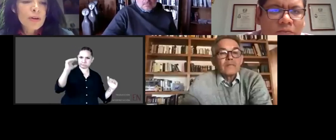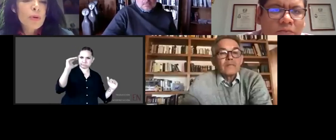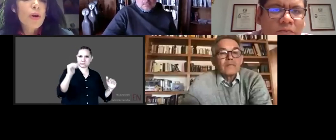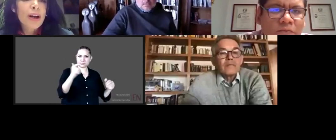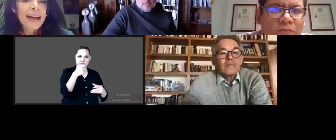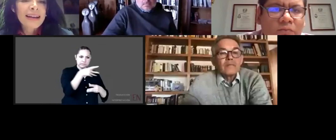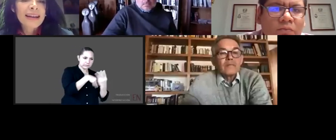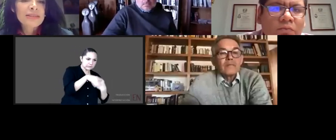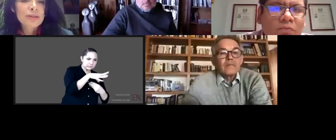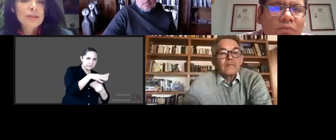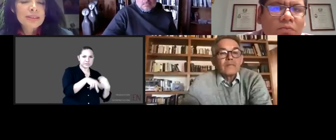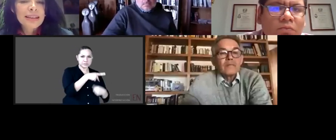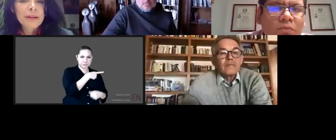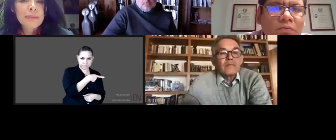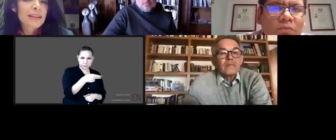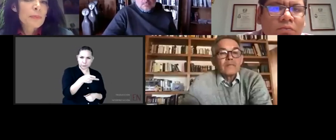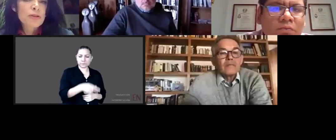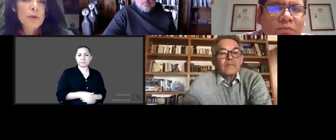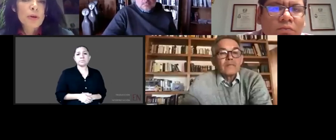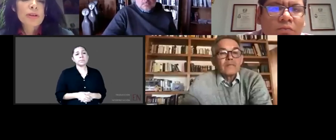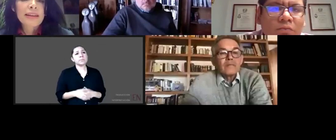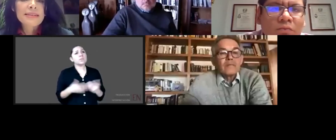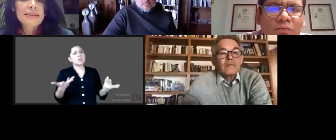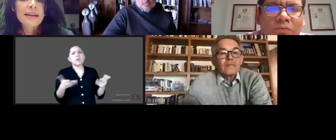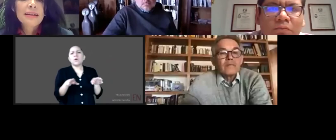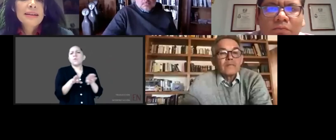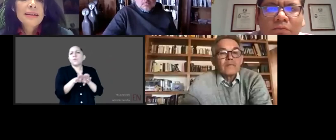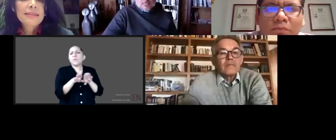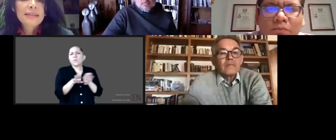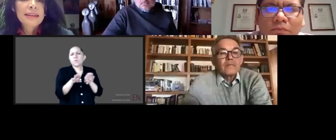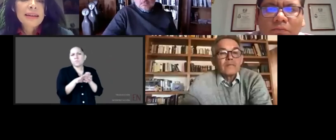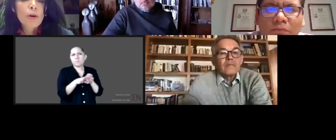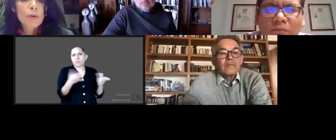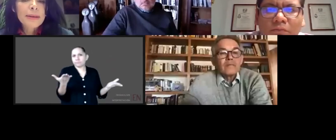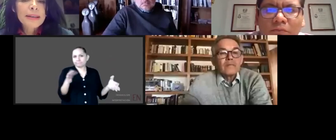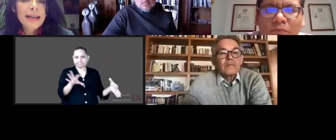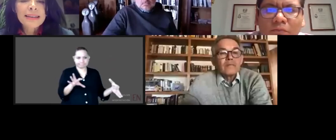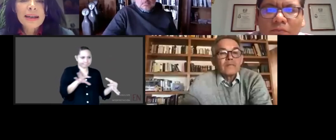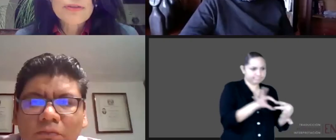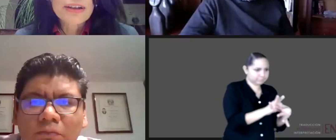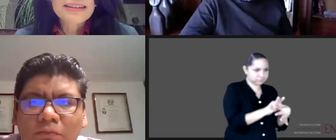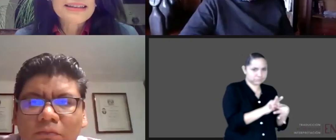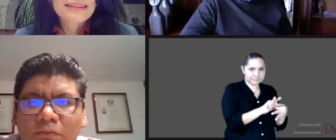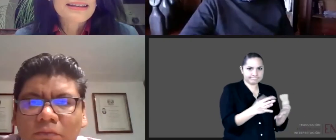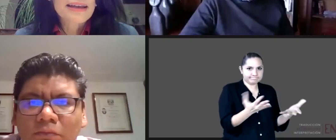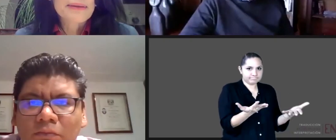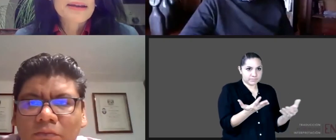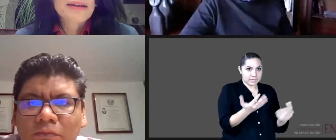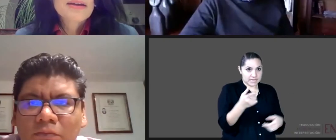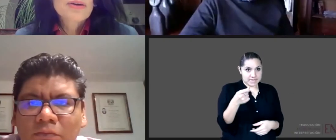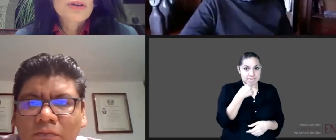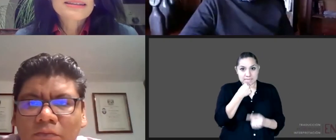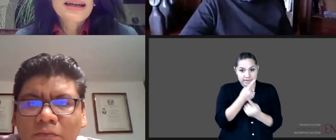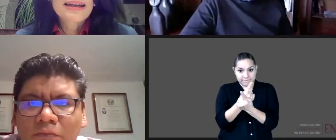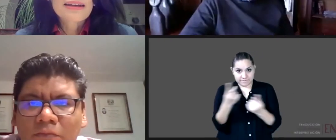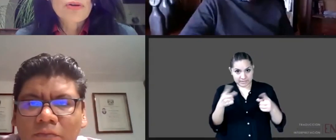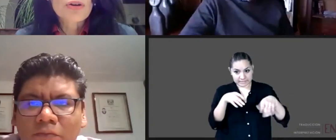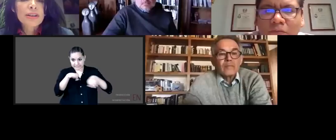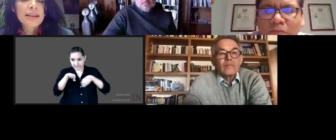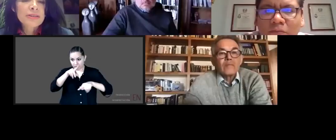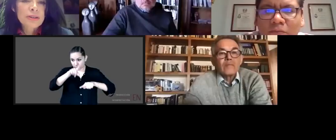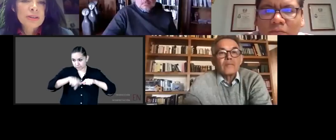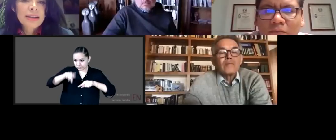¿Cómo lograr que esto se implemente? Pues, como lo que decía, cómo eliminar el trabajo infantil tiene que ver con esta